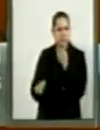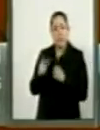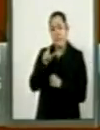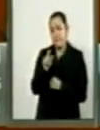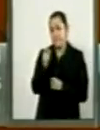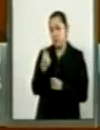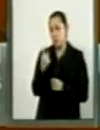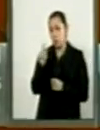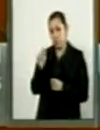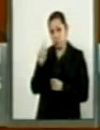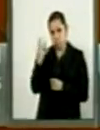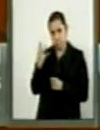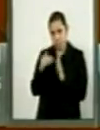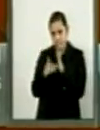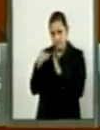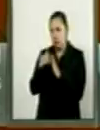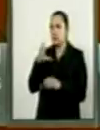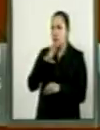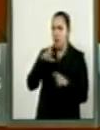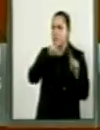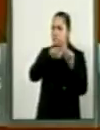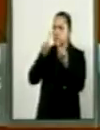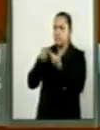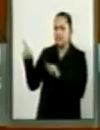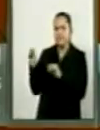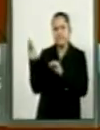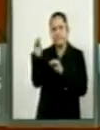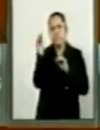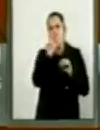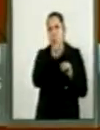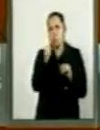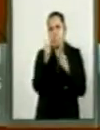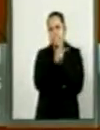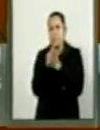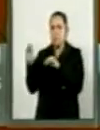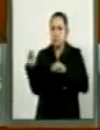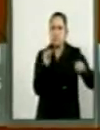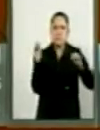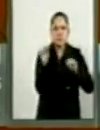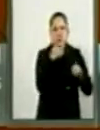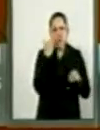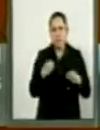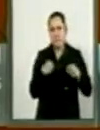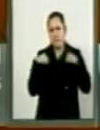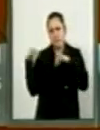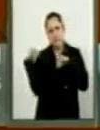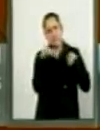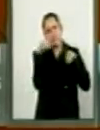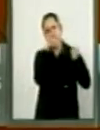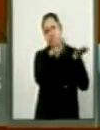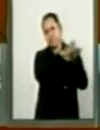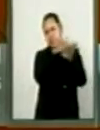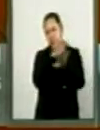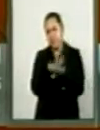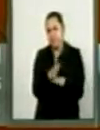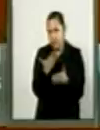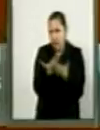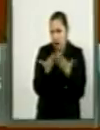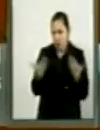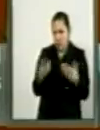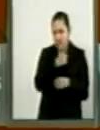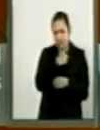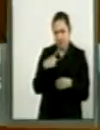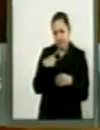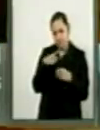de nuevos refugiados. Lo que hace falta es entender el fenómeno del desplazamiento forzado y las crisis que generan como un problema